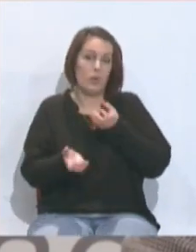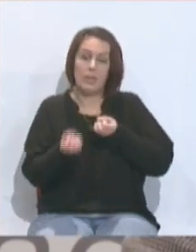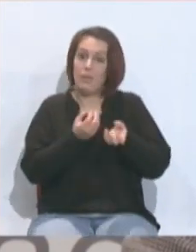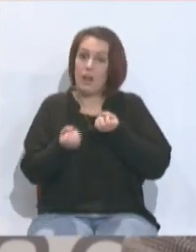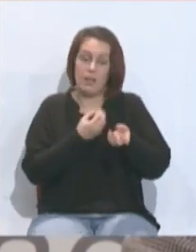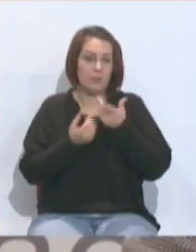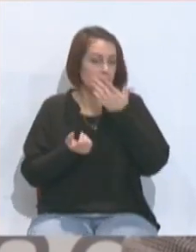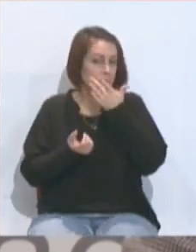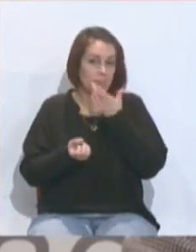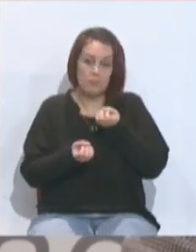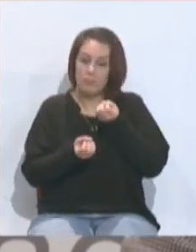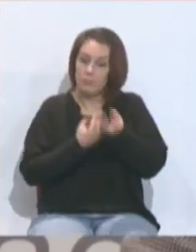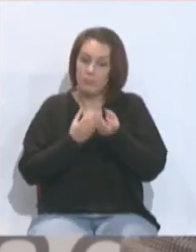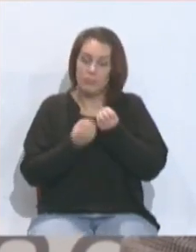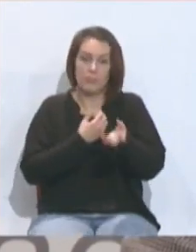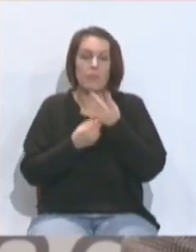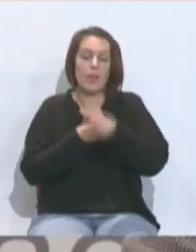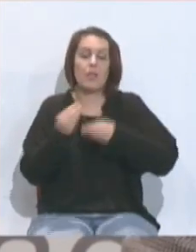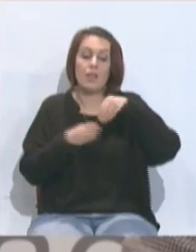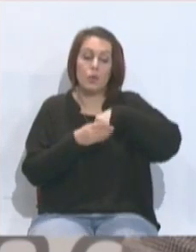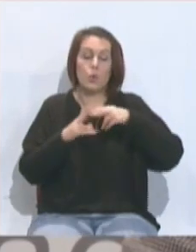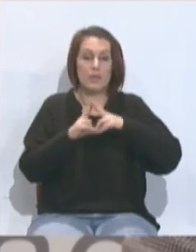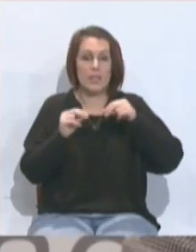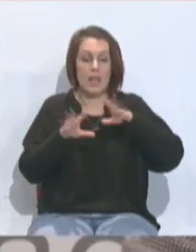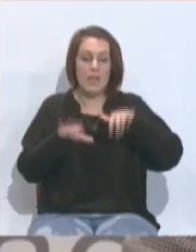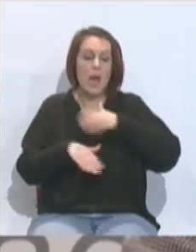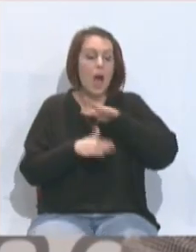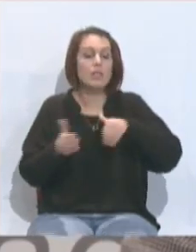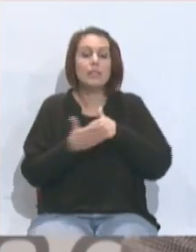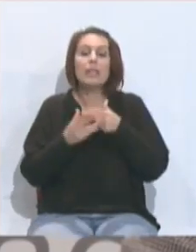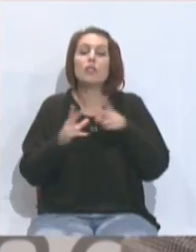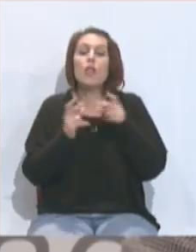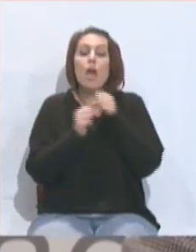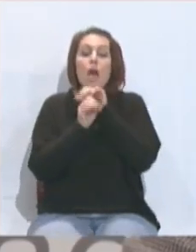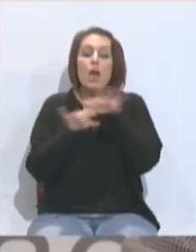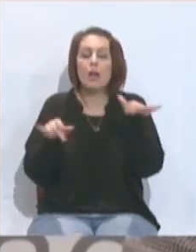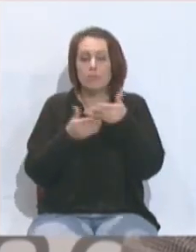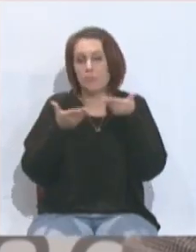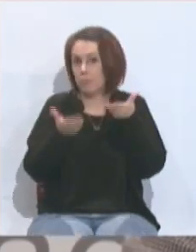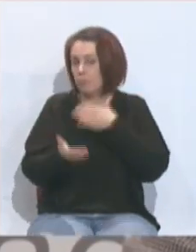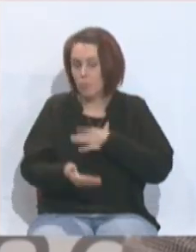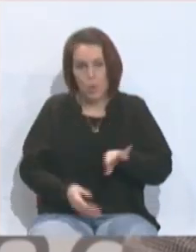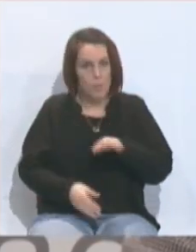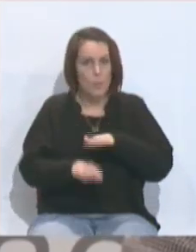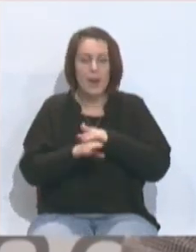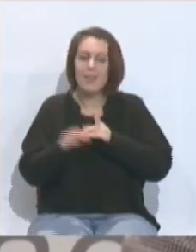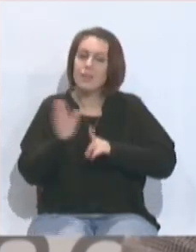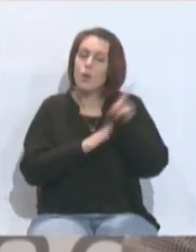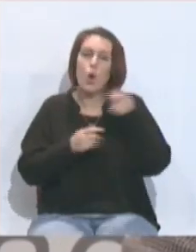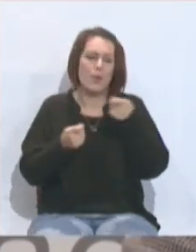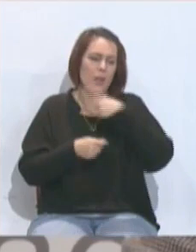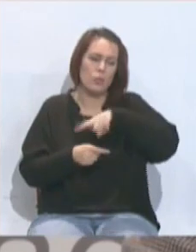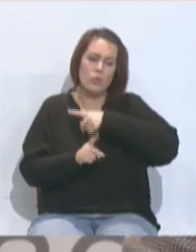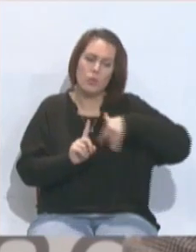de transferir el conocimiento que se hace en la Universidad de Cádiz hacia la sociedad, ayudar en lo que podamos al desarrollo comercial de